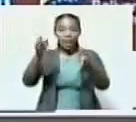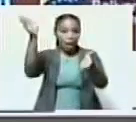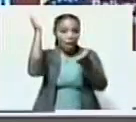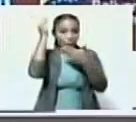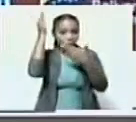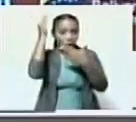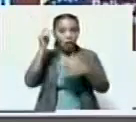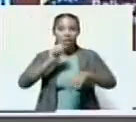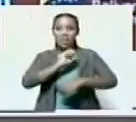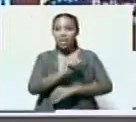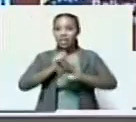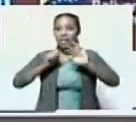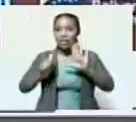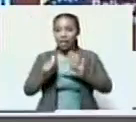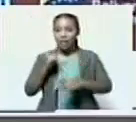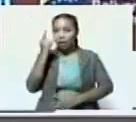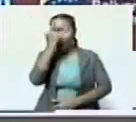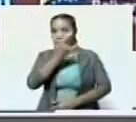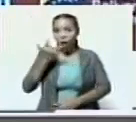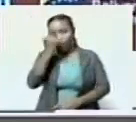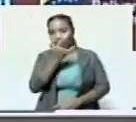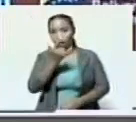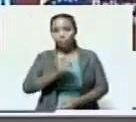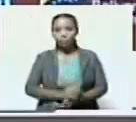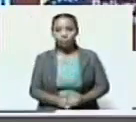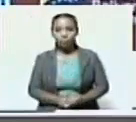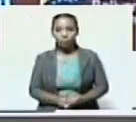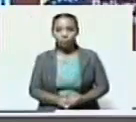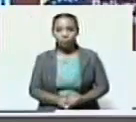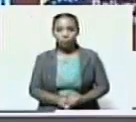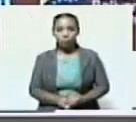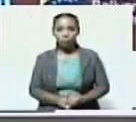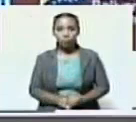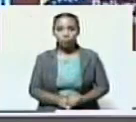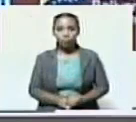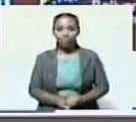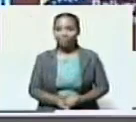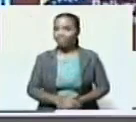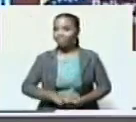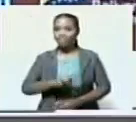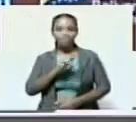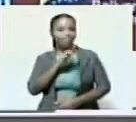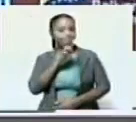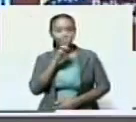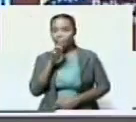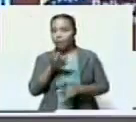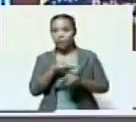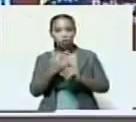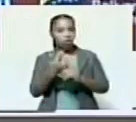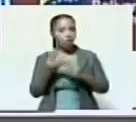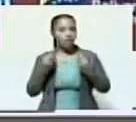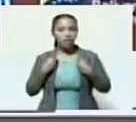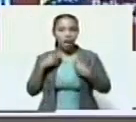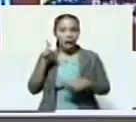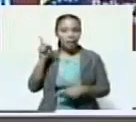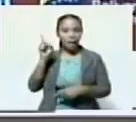y 16 afrodescendientes. Qué terrible situación la que vive Colombia.